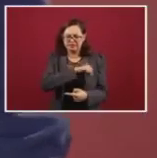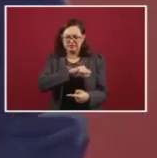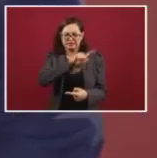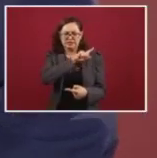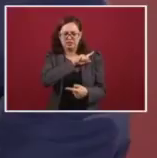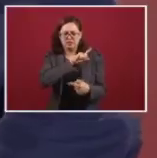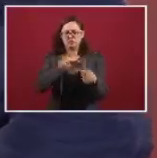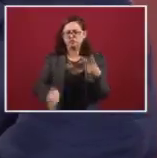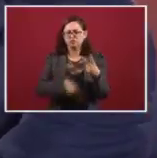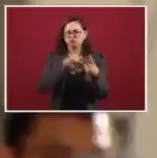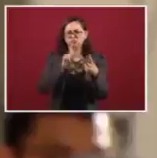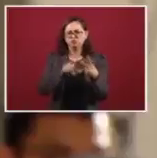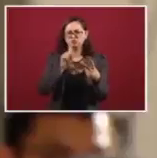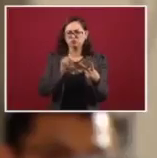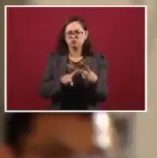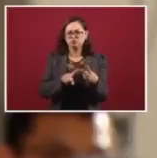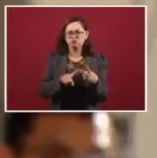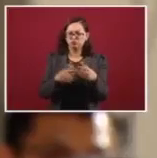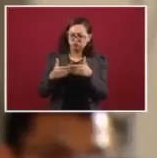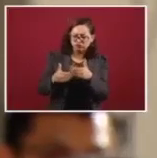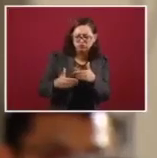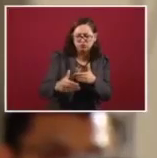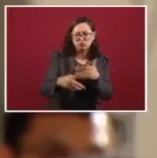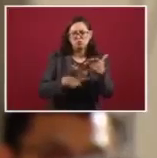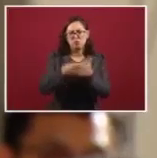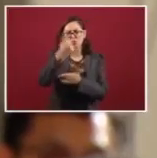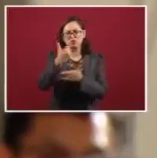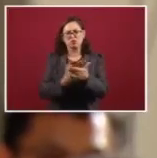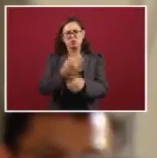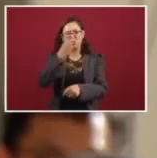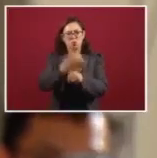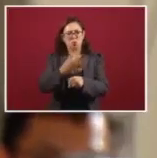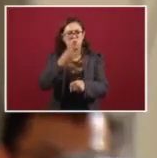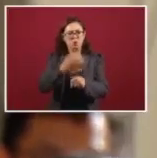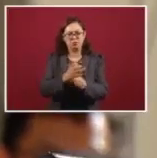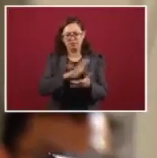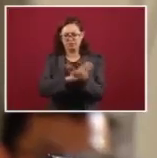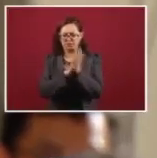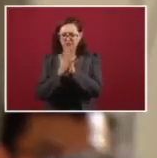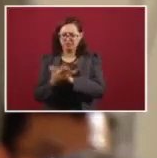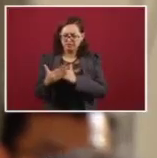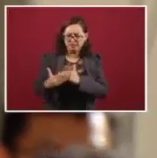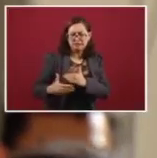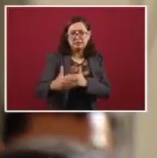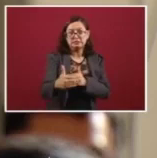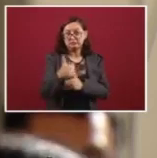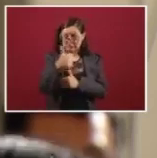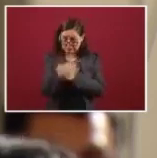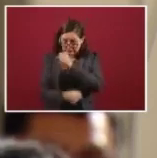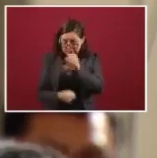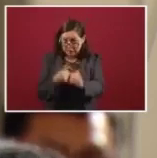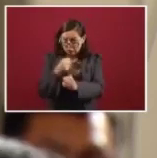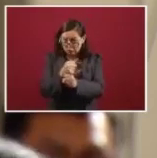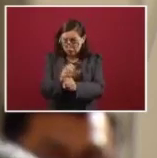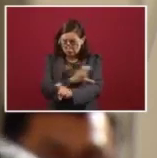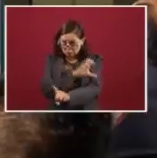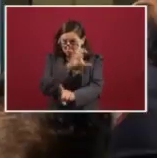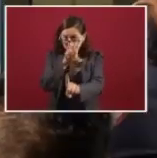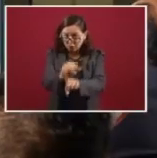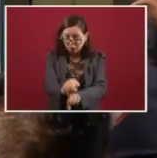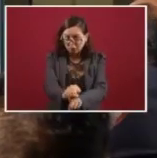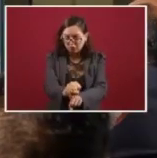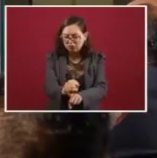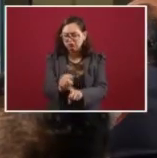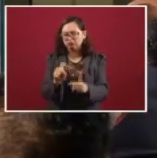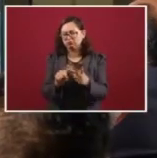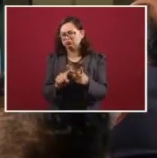Segundo, la continuación transaccional del proyecto de la Cuarta Transformación, si se consuma. ¿No